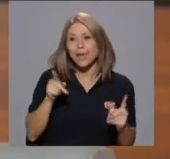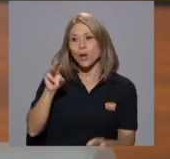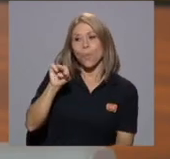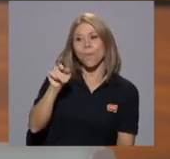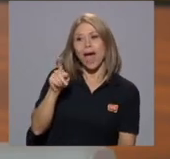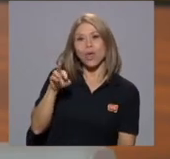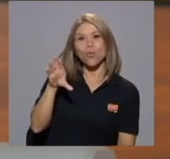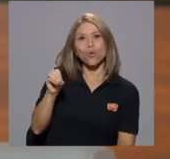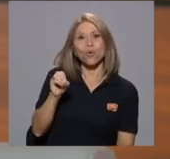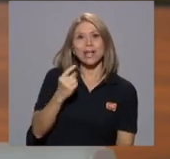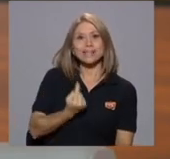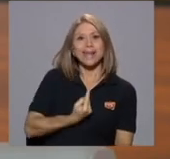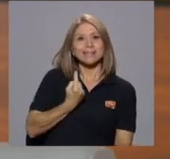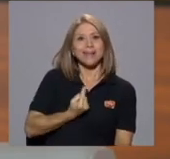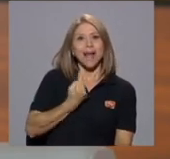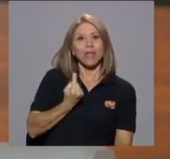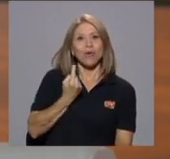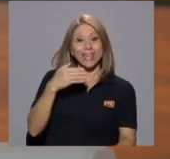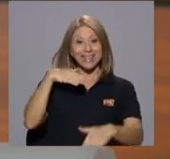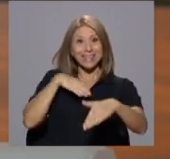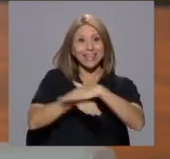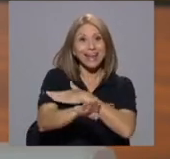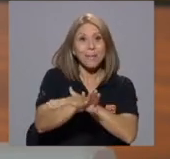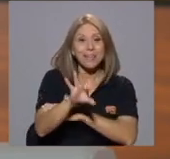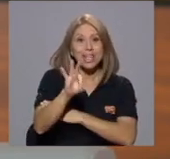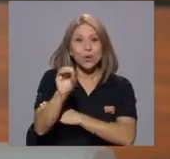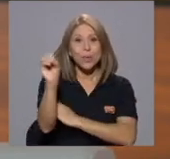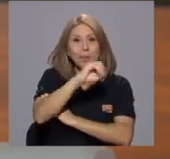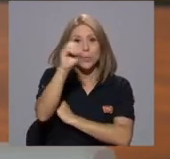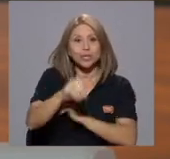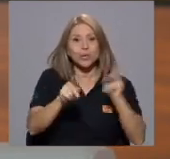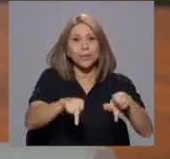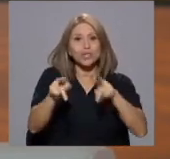un 90% de la población lo rechaza según las últimas encuestas,